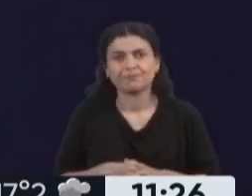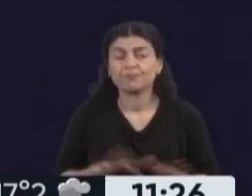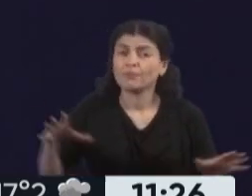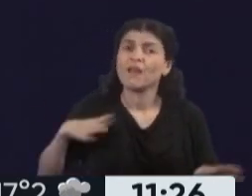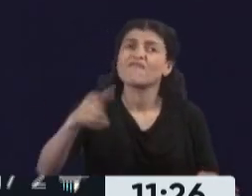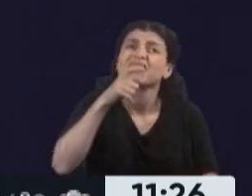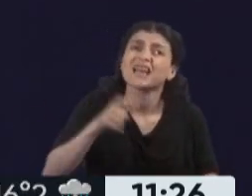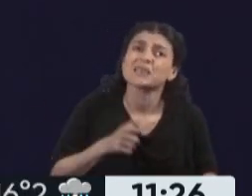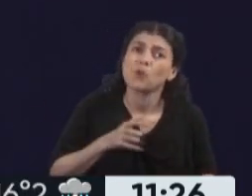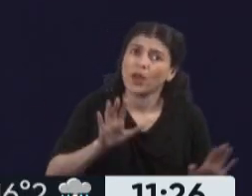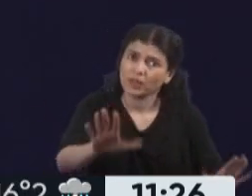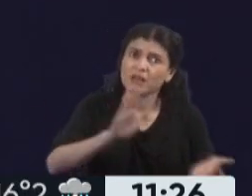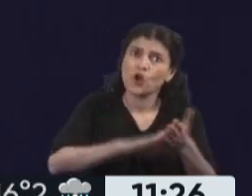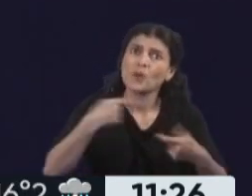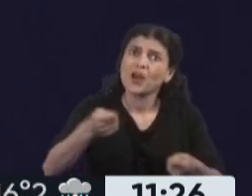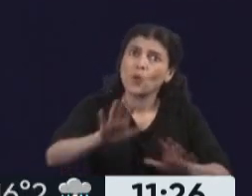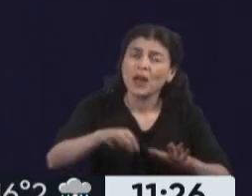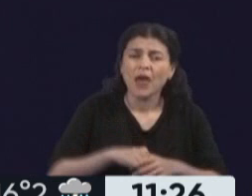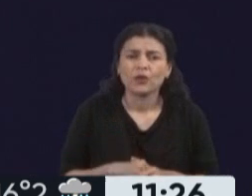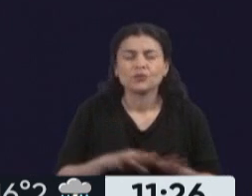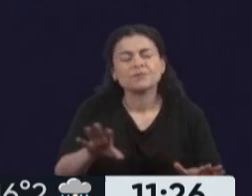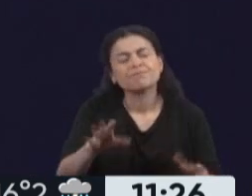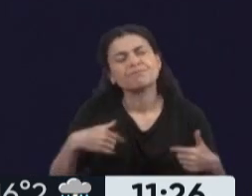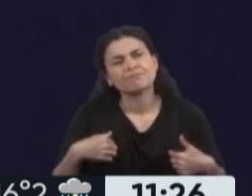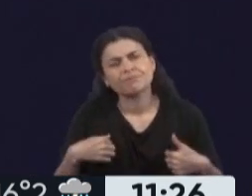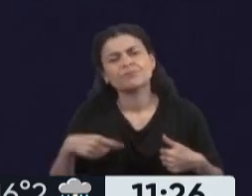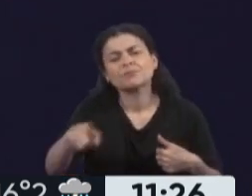lo de los jubilados. Usted tiene una concepción muy